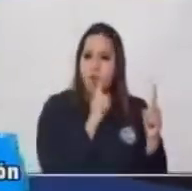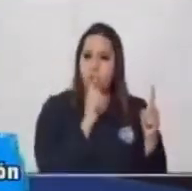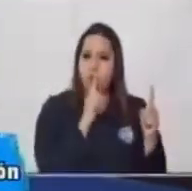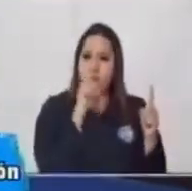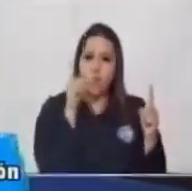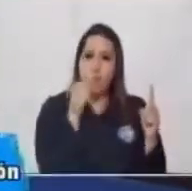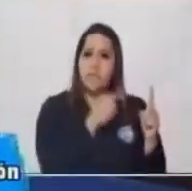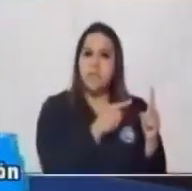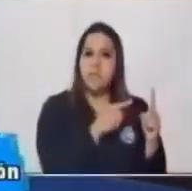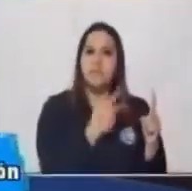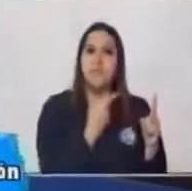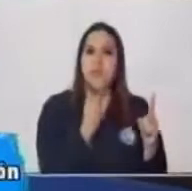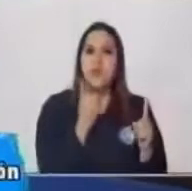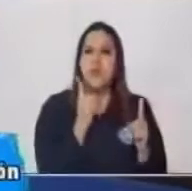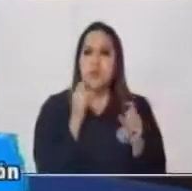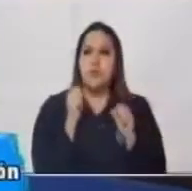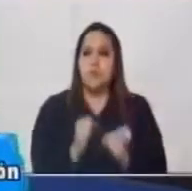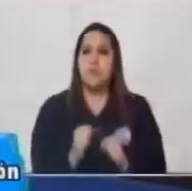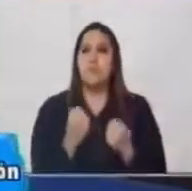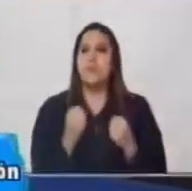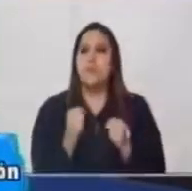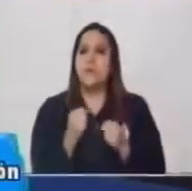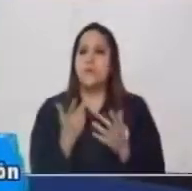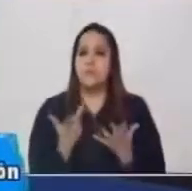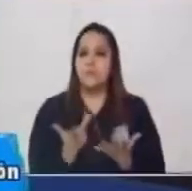lo podemos clasificar?